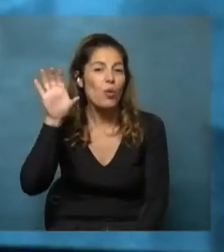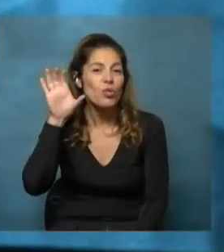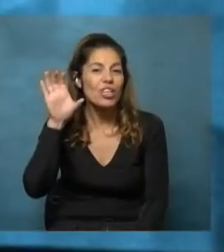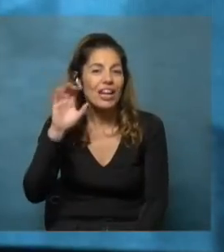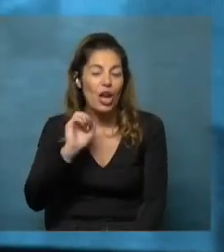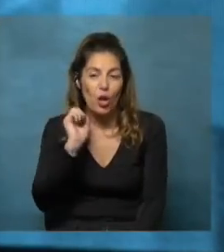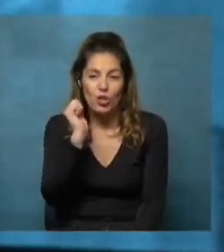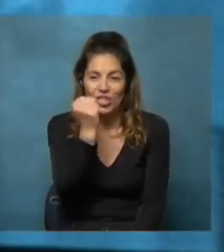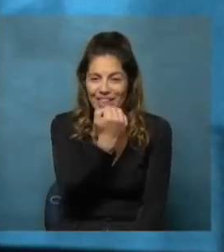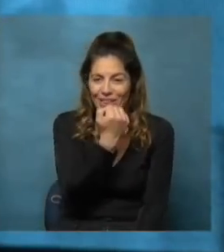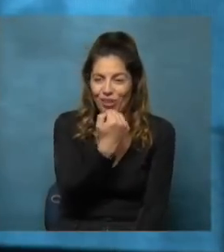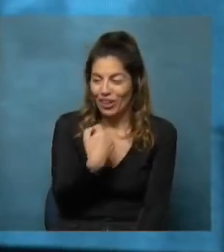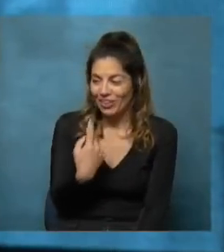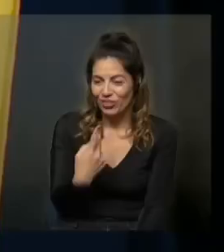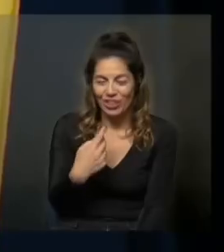teníamos